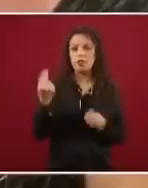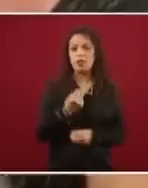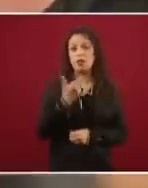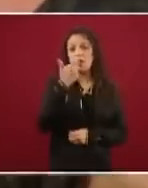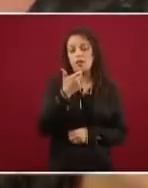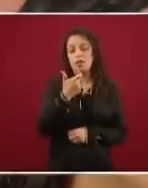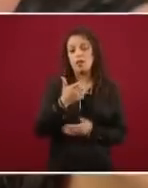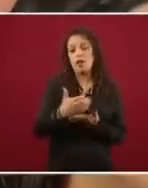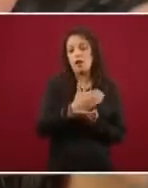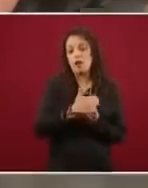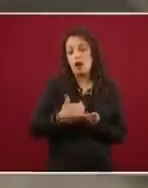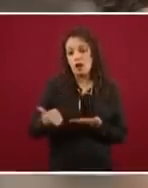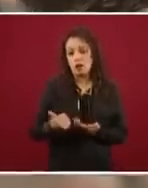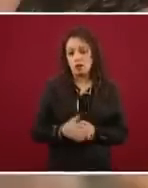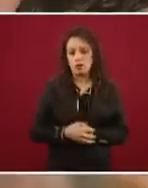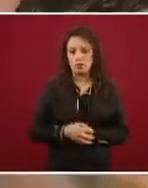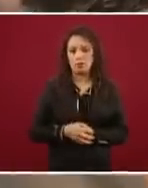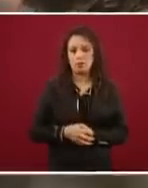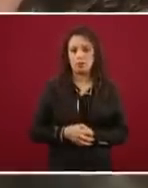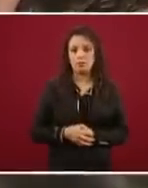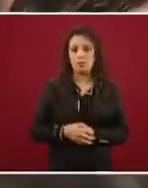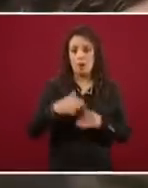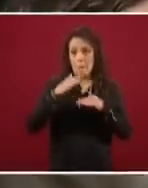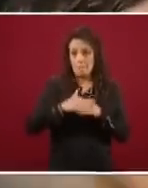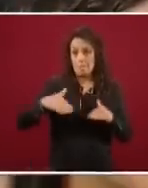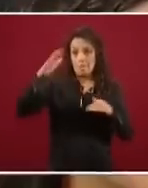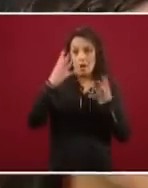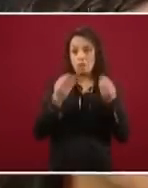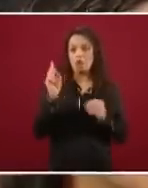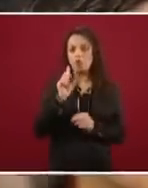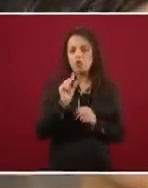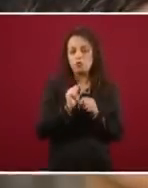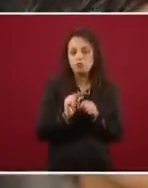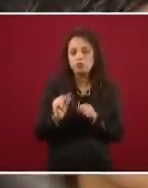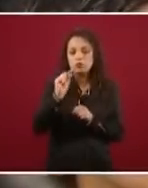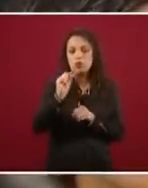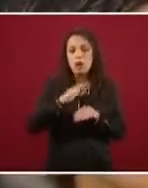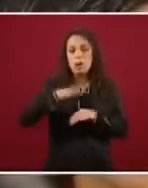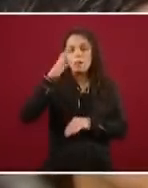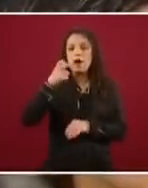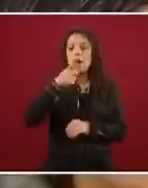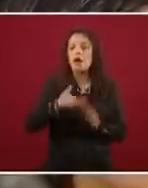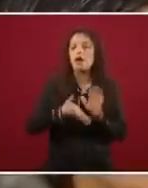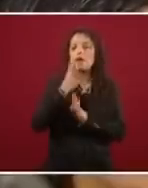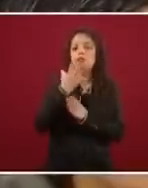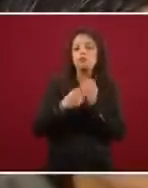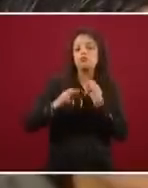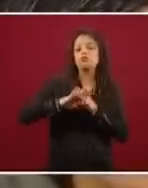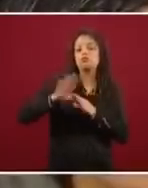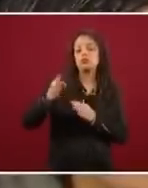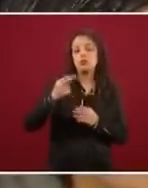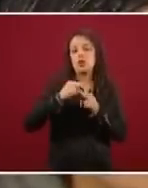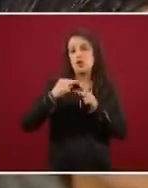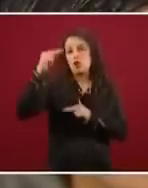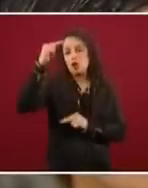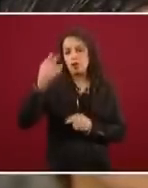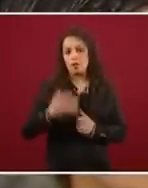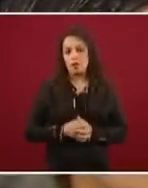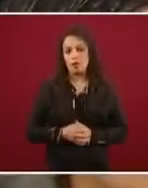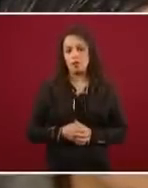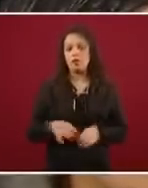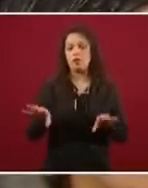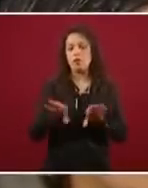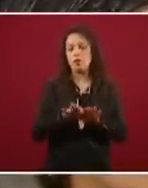más un mínimo más entonces ahí como que está junto con pegado como garantizar que estas gentes tengan